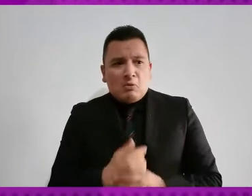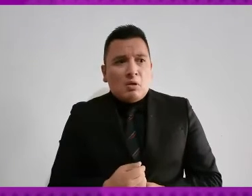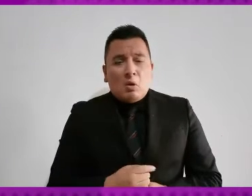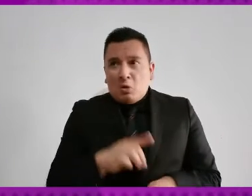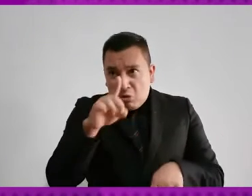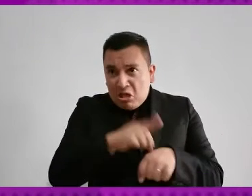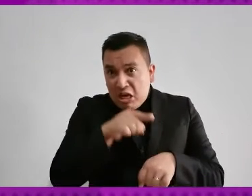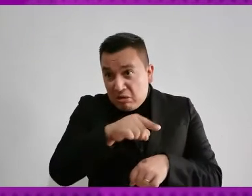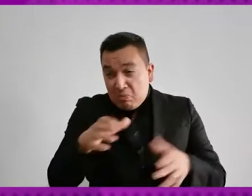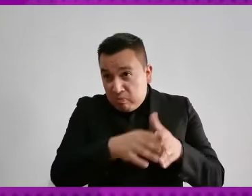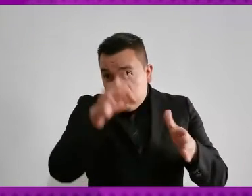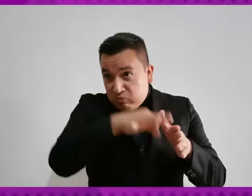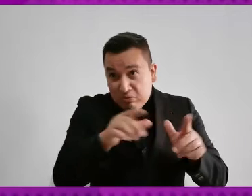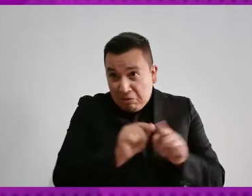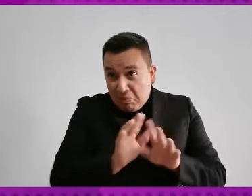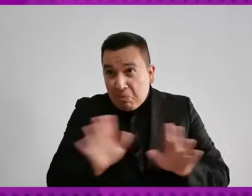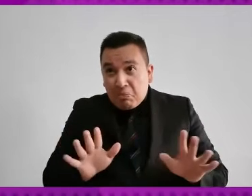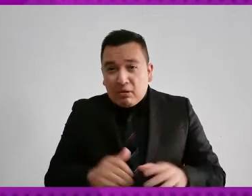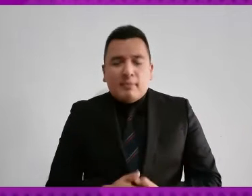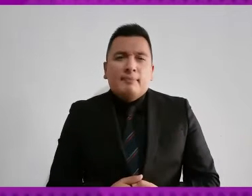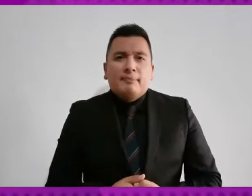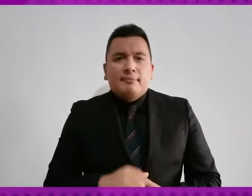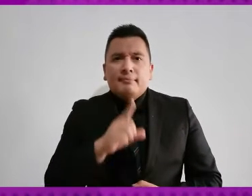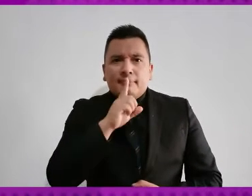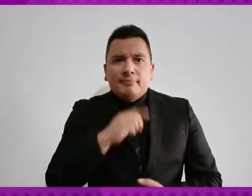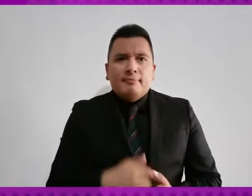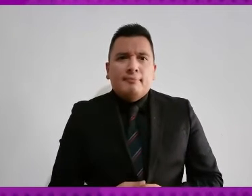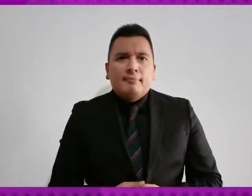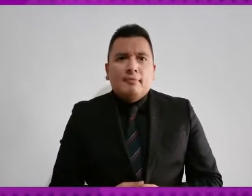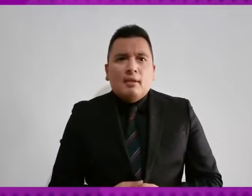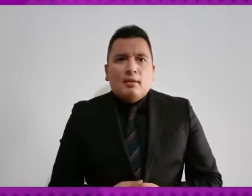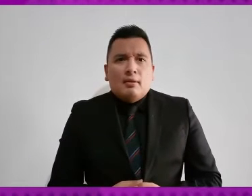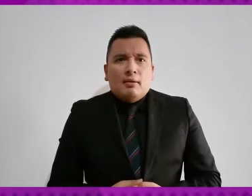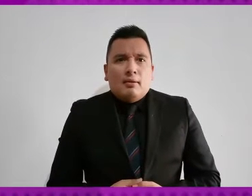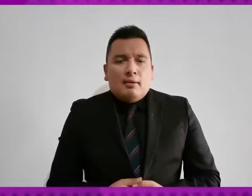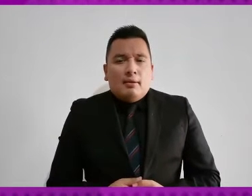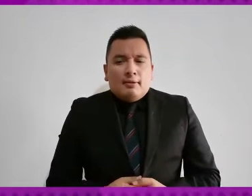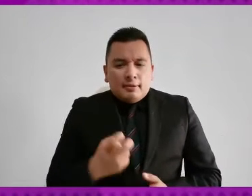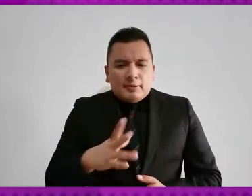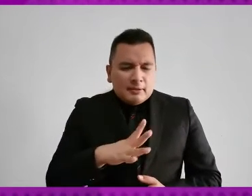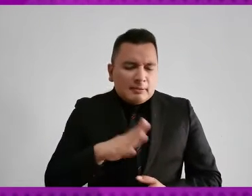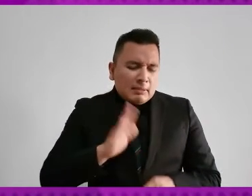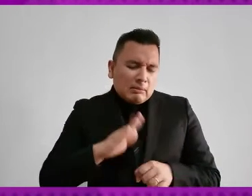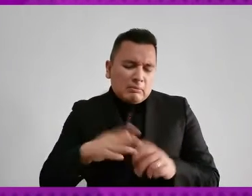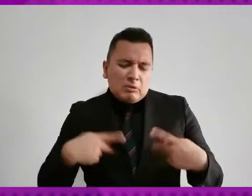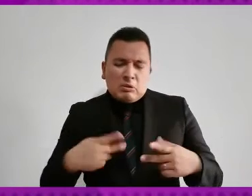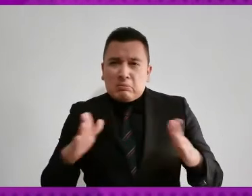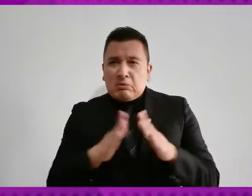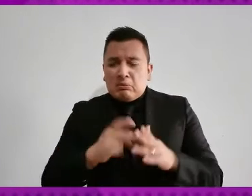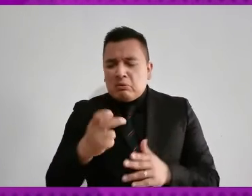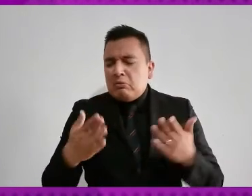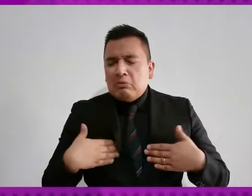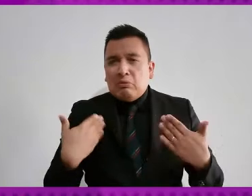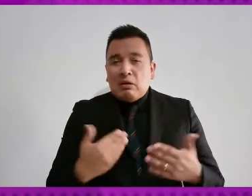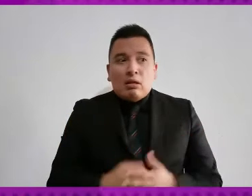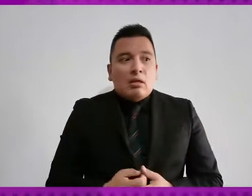jornada electoral, y efectivamente, como se menciona, al tener una alta participación, creo que hay la confianza para que efectivamente,